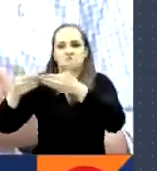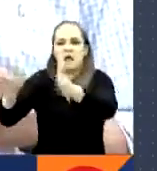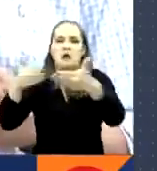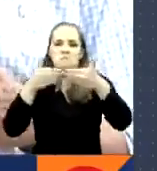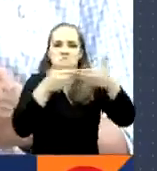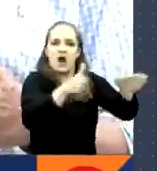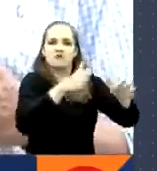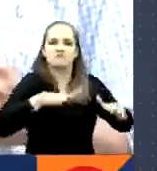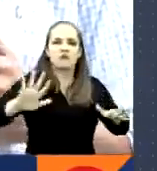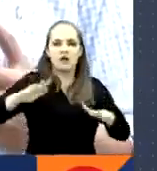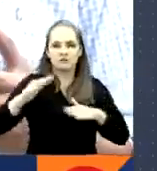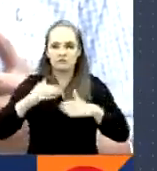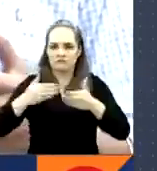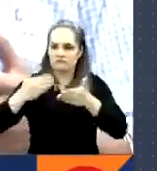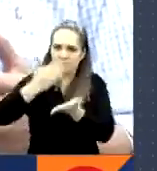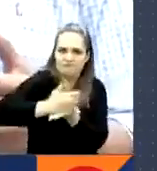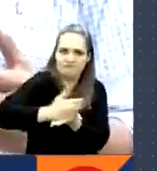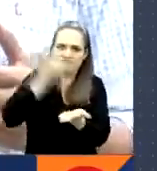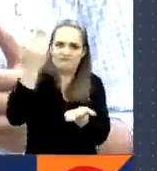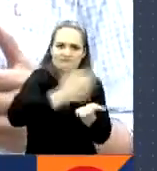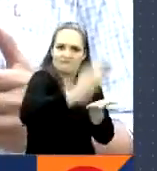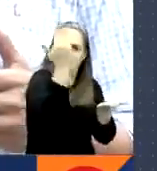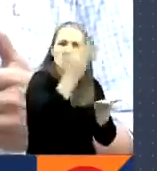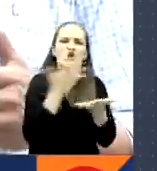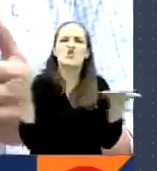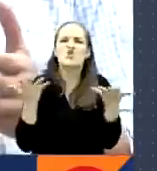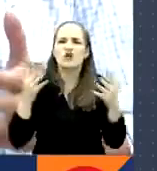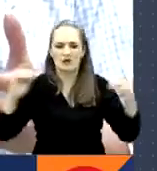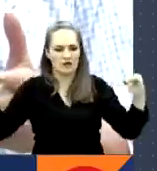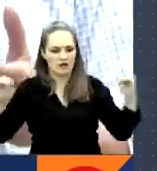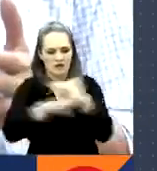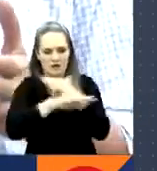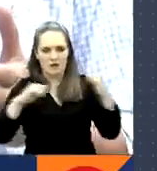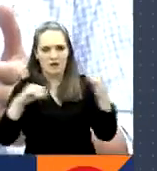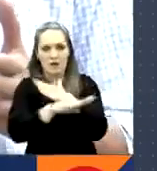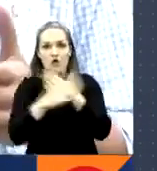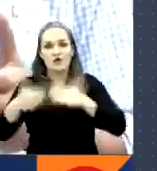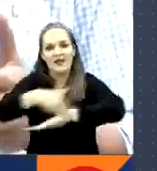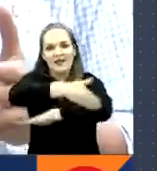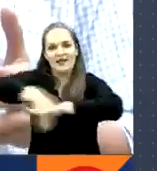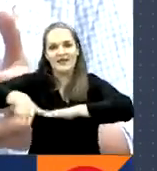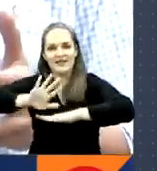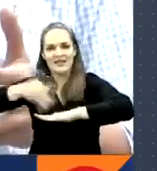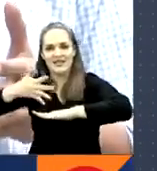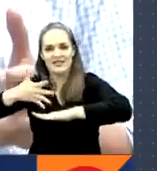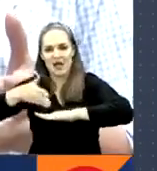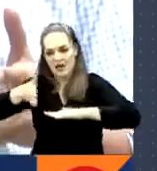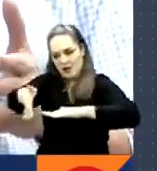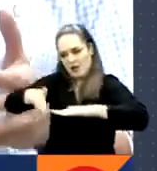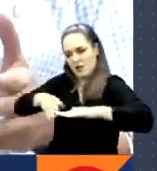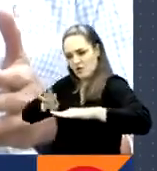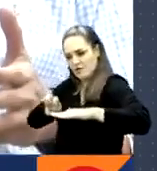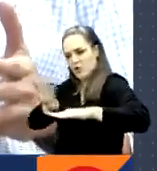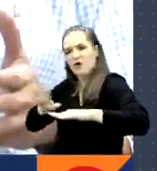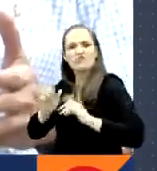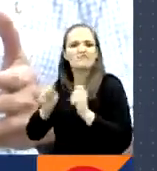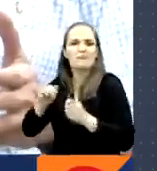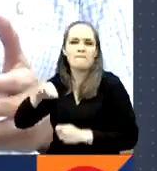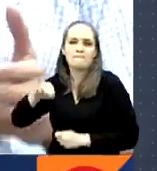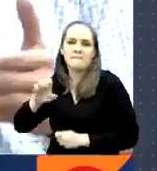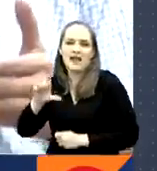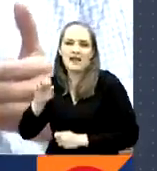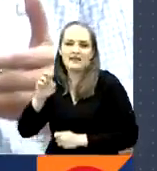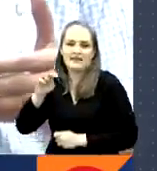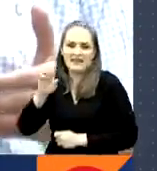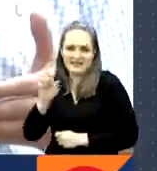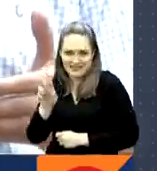parte de las autoridades locales. Estamos hablando de la vía de la calle Quinta con carrera 94 en el sector de Meléndez y también de la vía